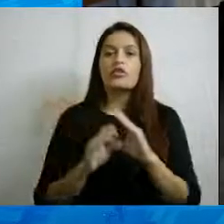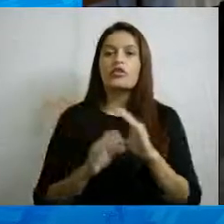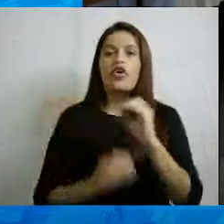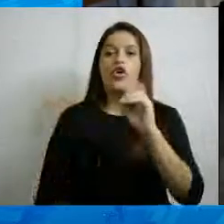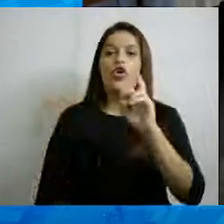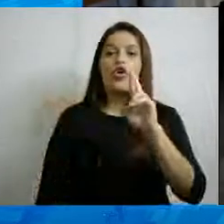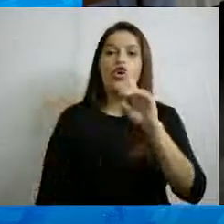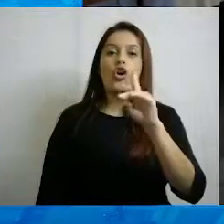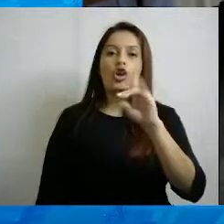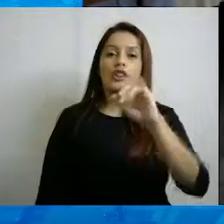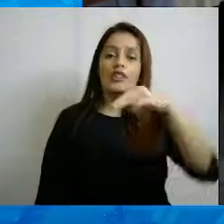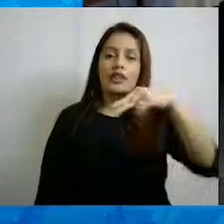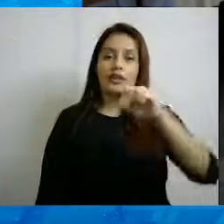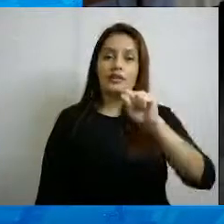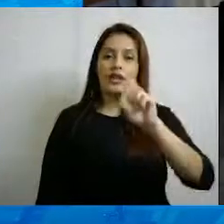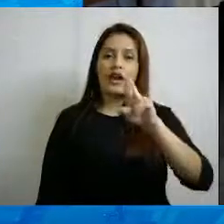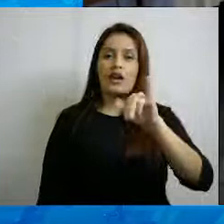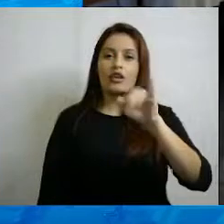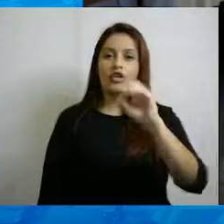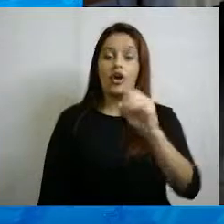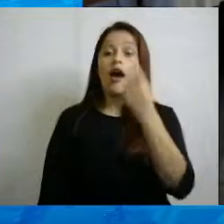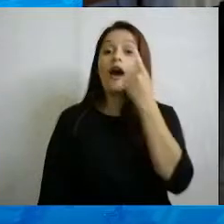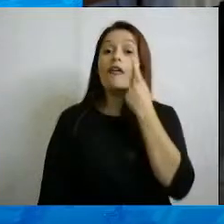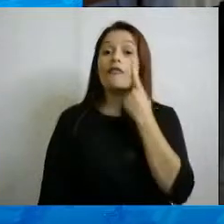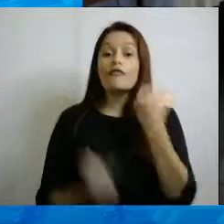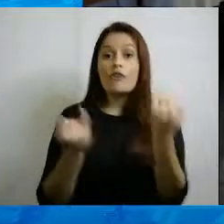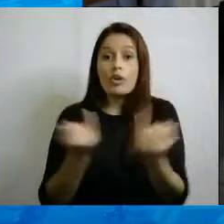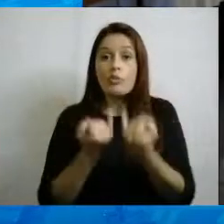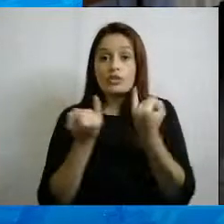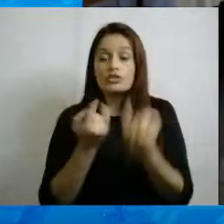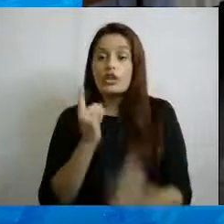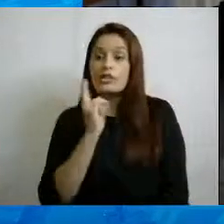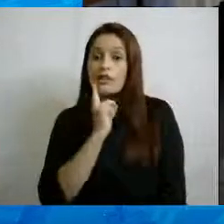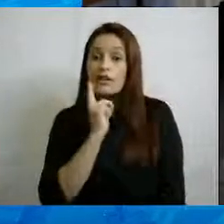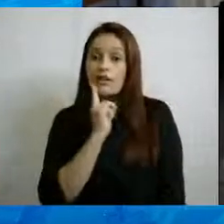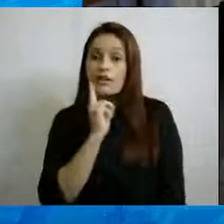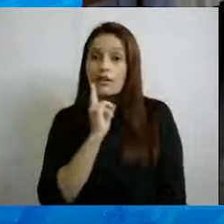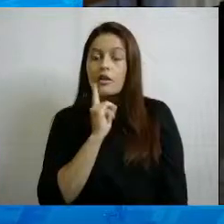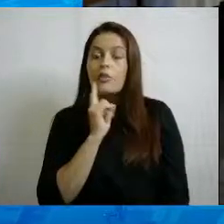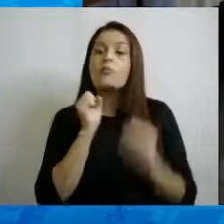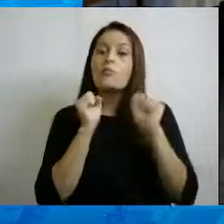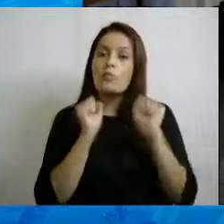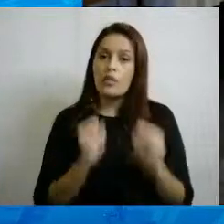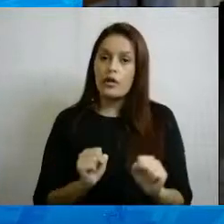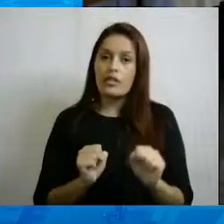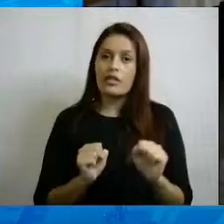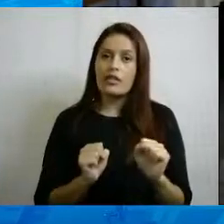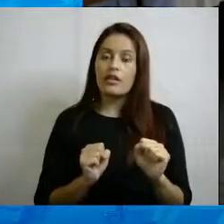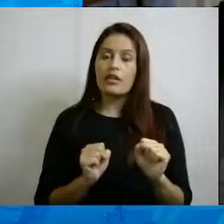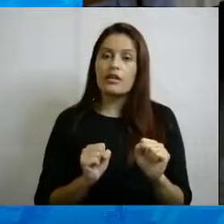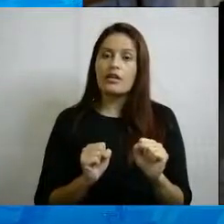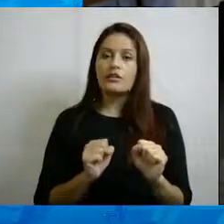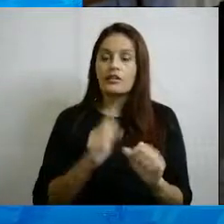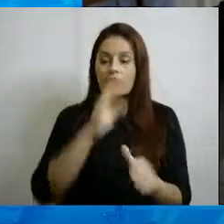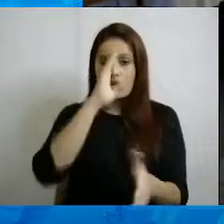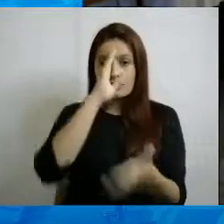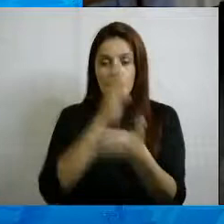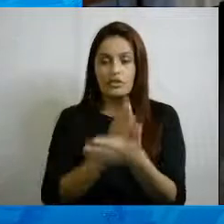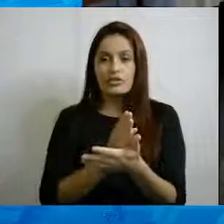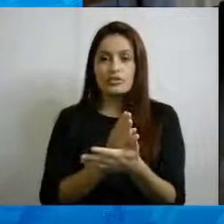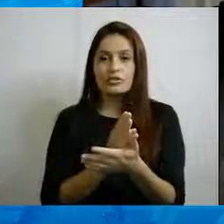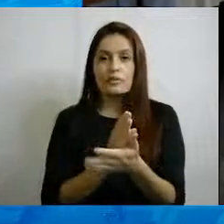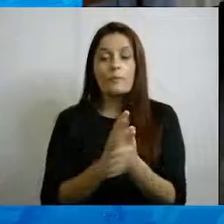ser y mediante esa información que ustedes tengan se pueda tomar una definición. Ahora,